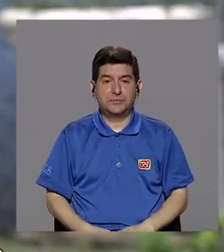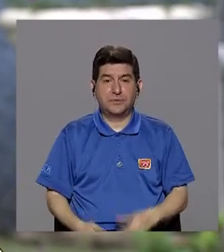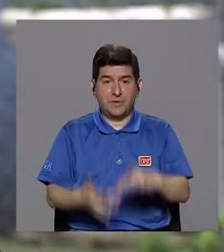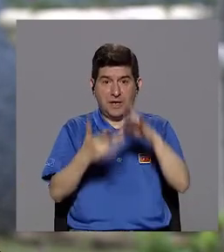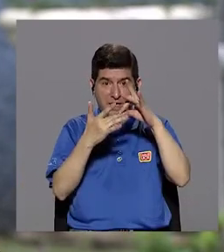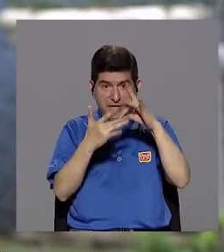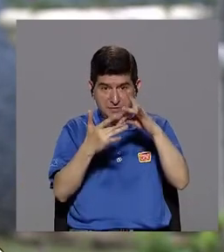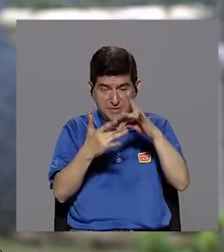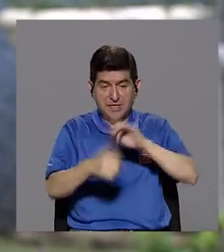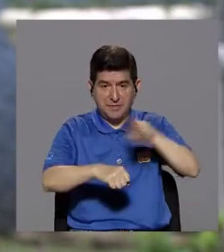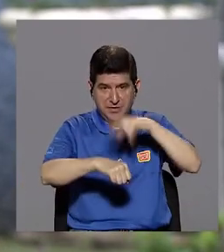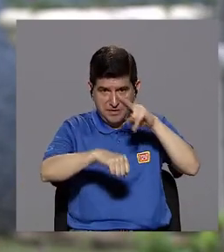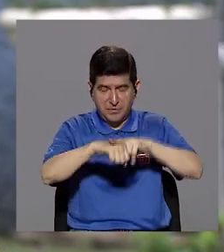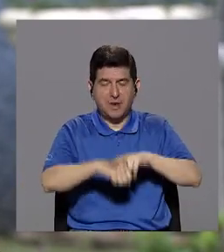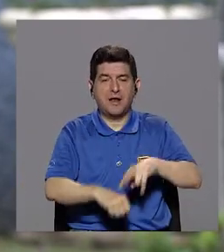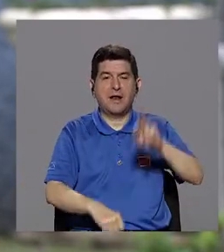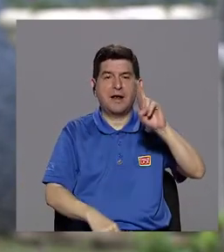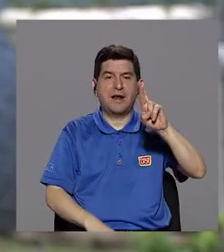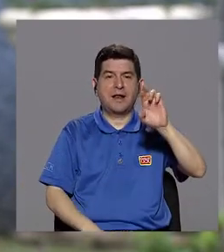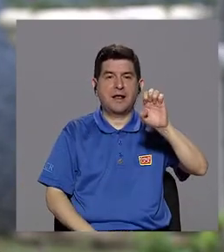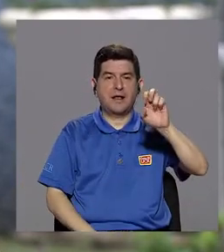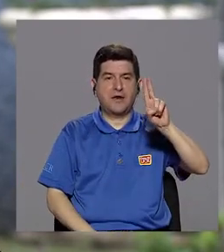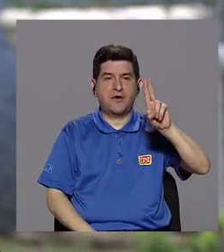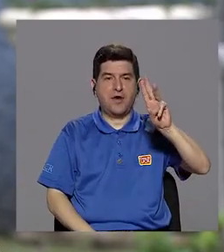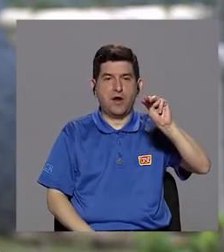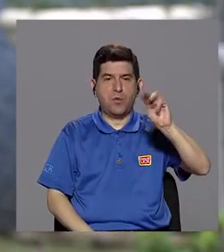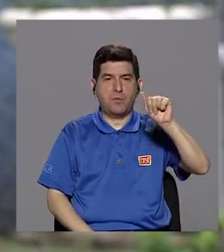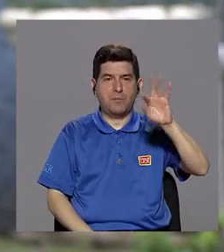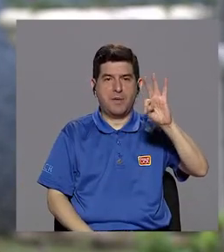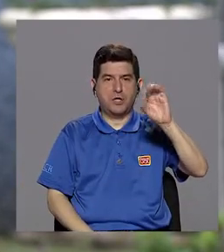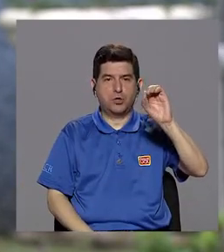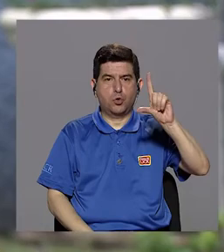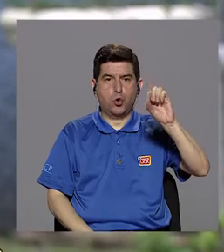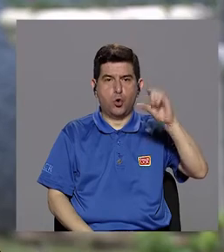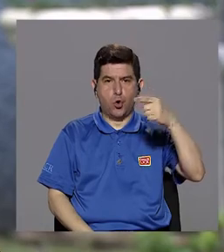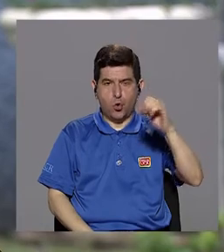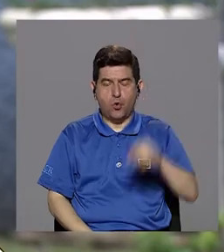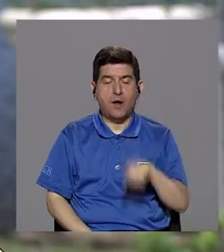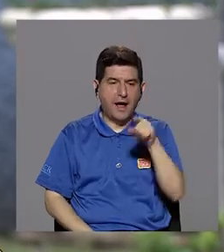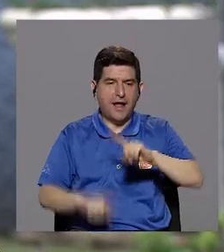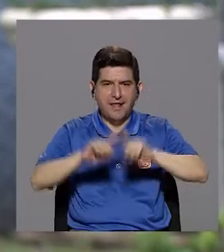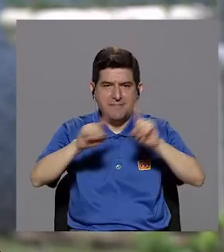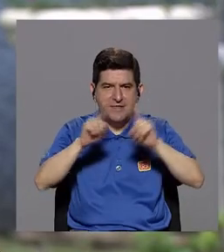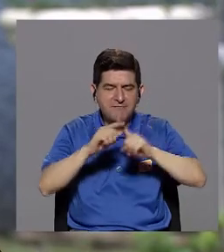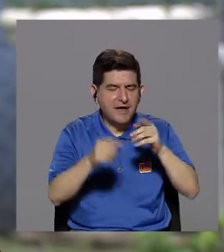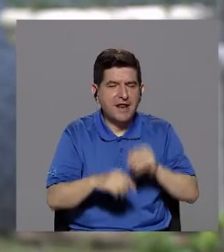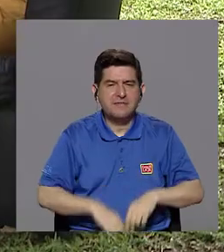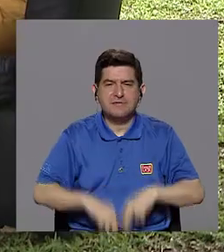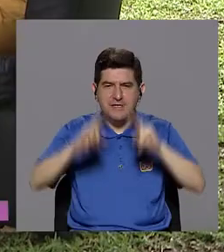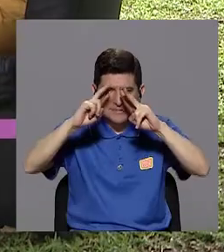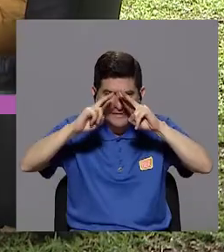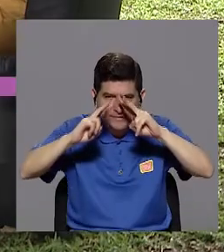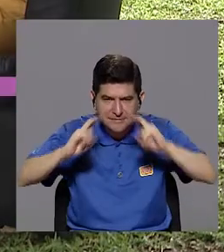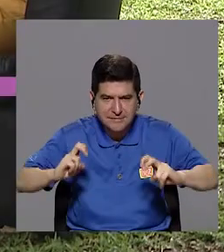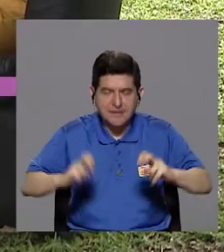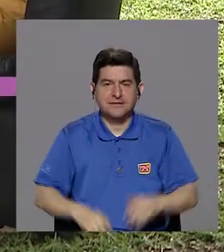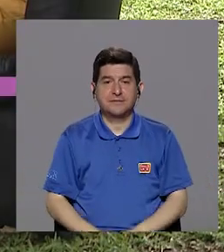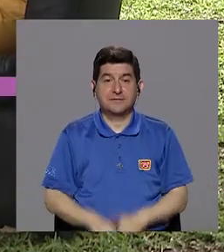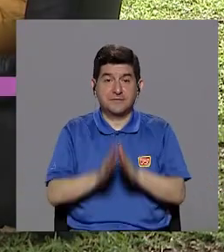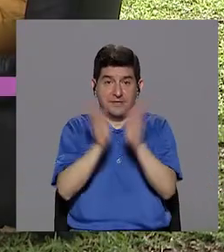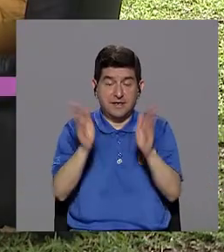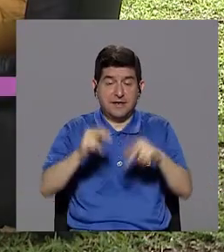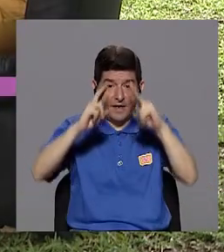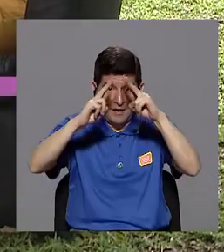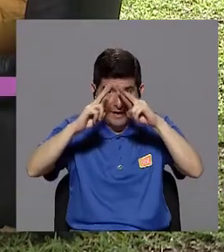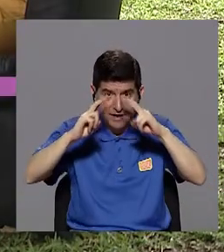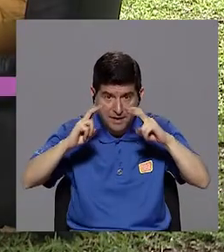que son usualmente el profesional que diagnostica esta enfermedad, tiene que hacer diferentes pruebas. Generalmente las